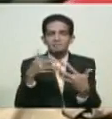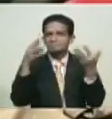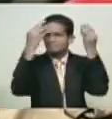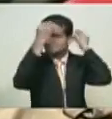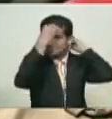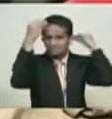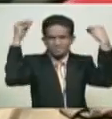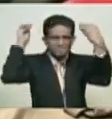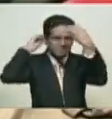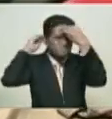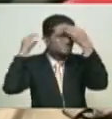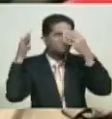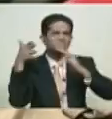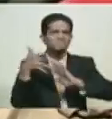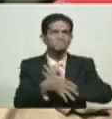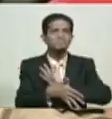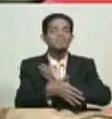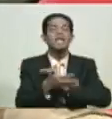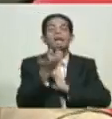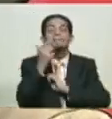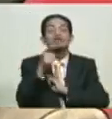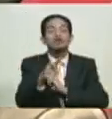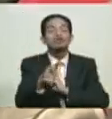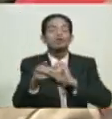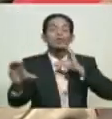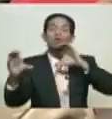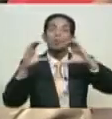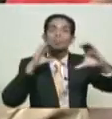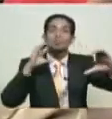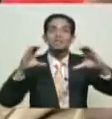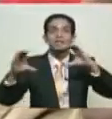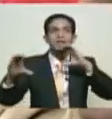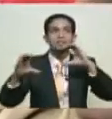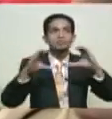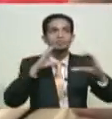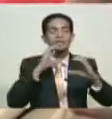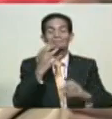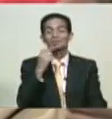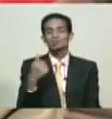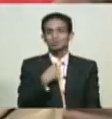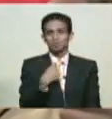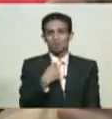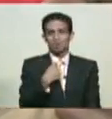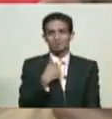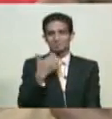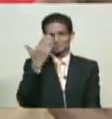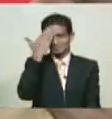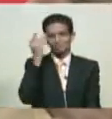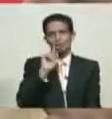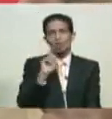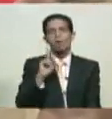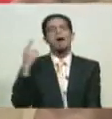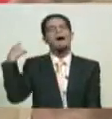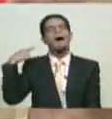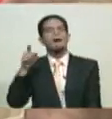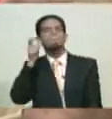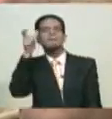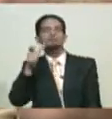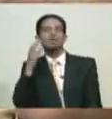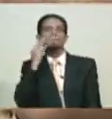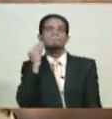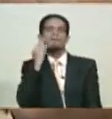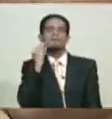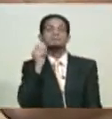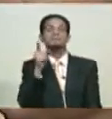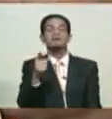de colombia la han jugado los medios de comunicación no lo digo yo hay estudios muy serios sobre eso el rol que han